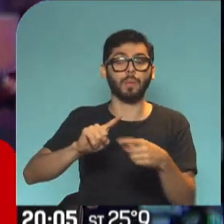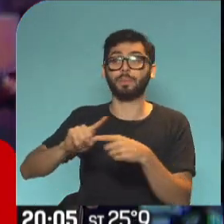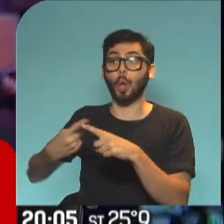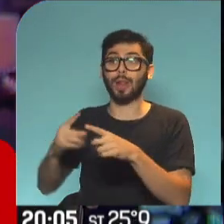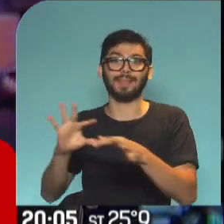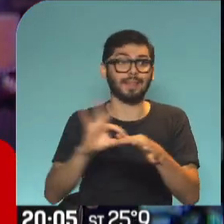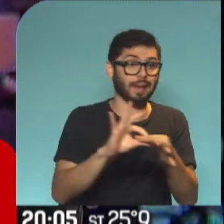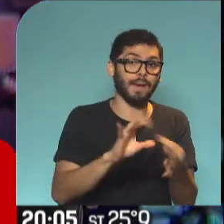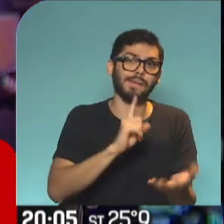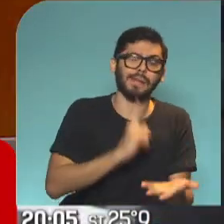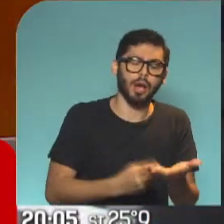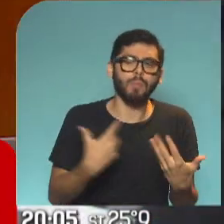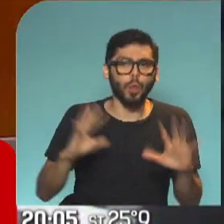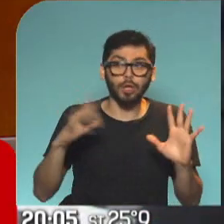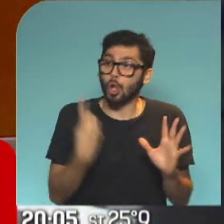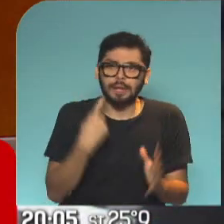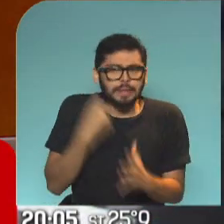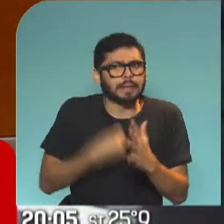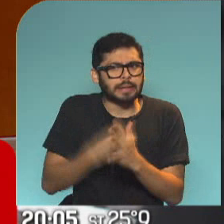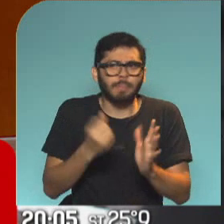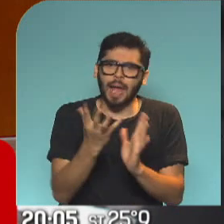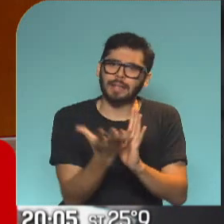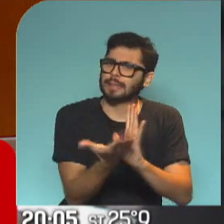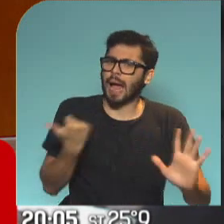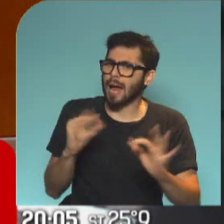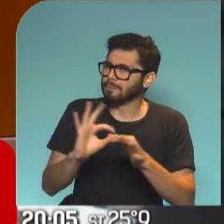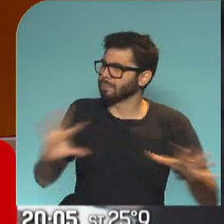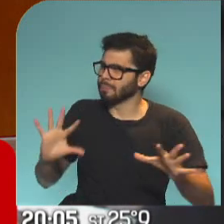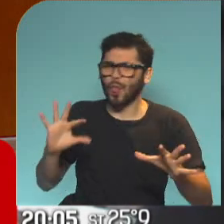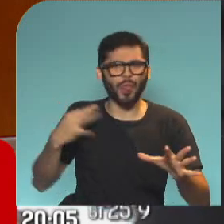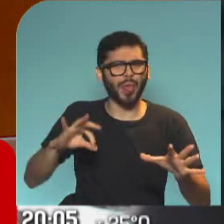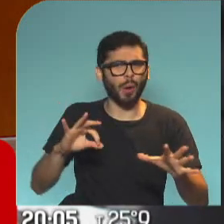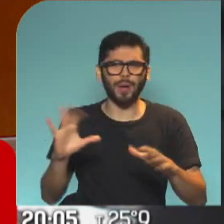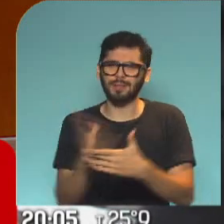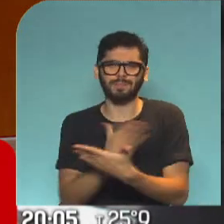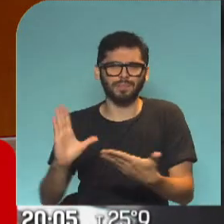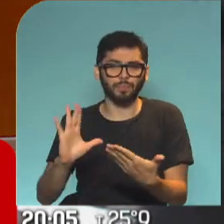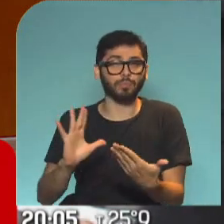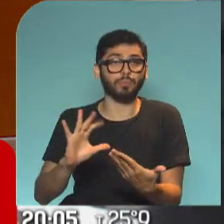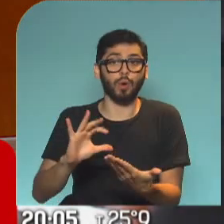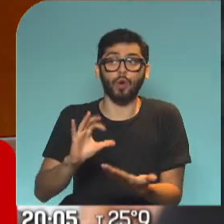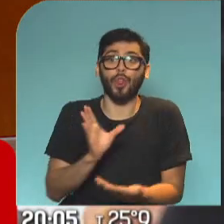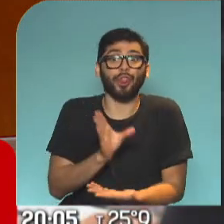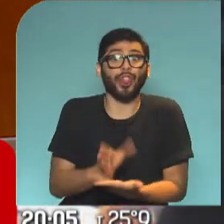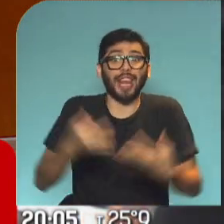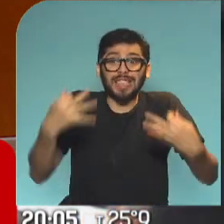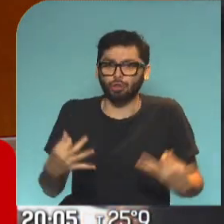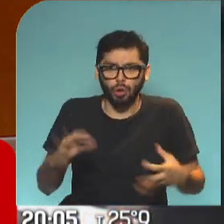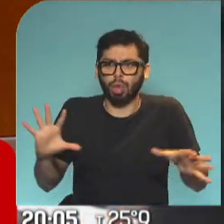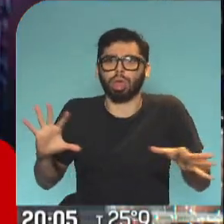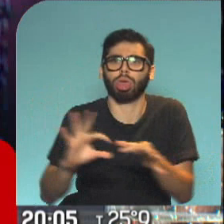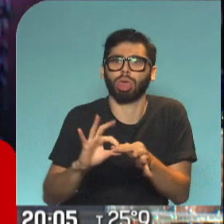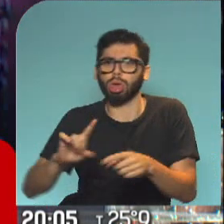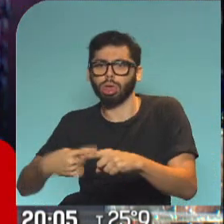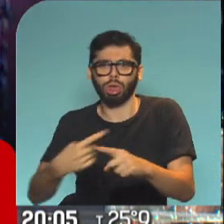eso es algo que estamos trabajando para erradicarlo esto es algo que no puede suceder en un estado de derecho habido noticias en las últimas